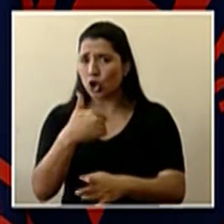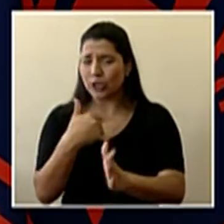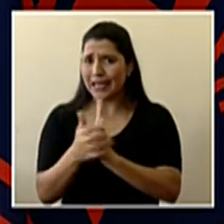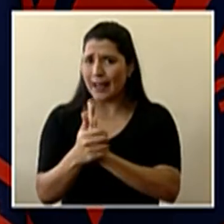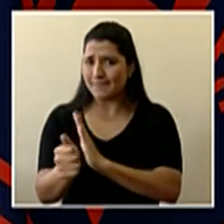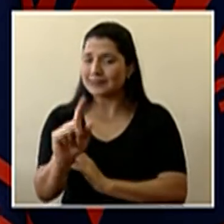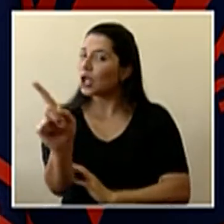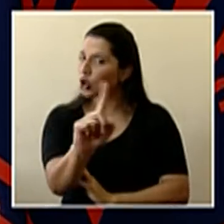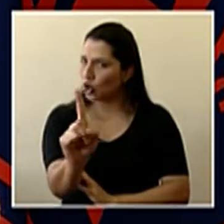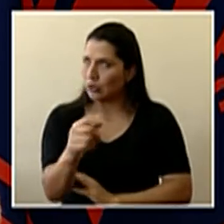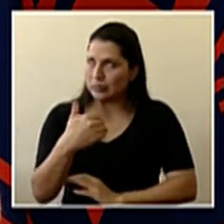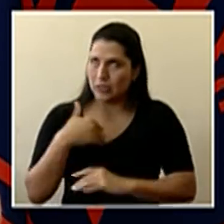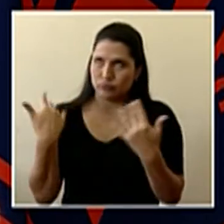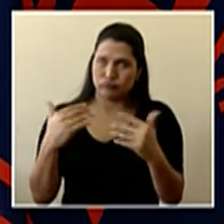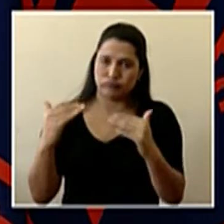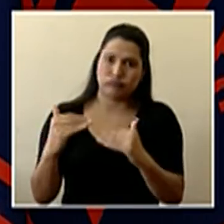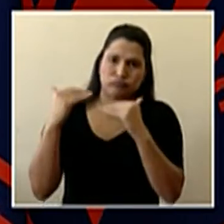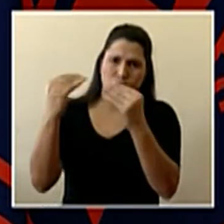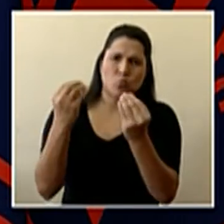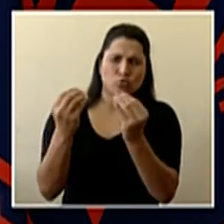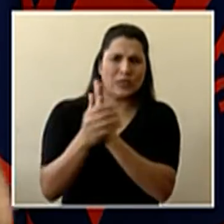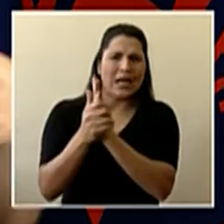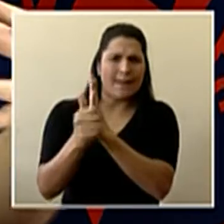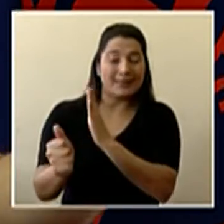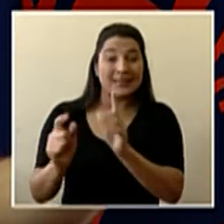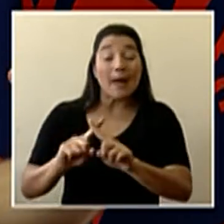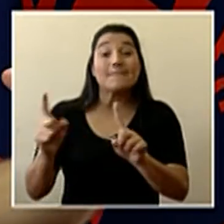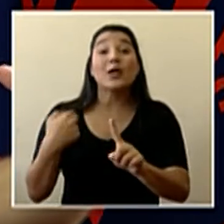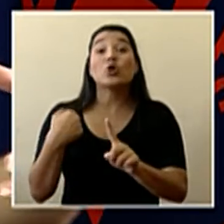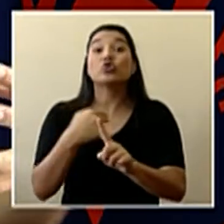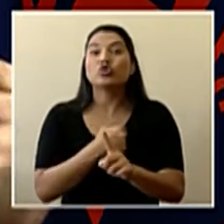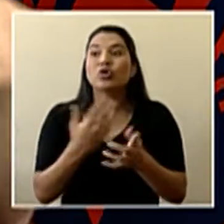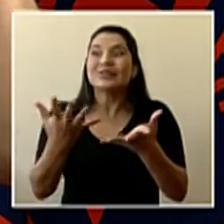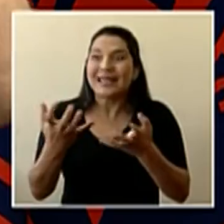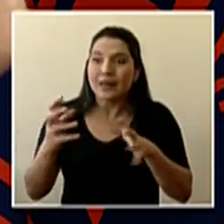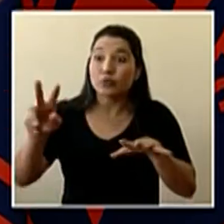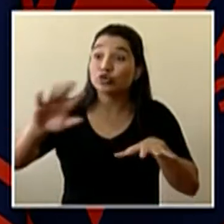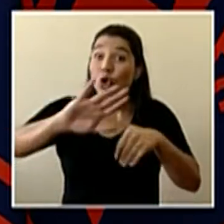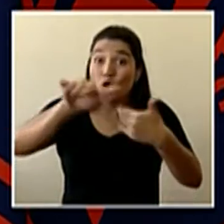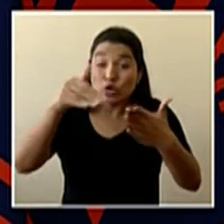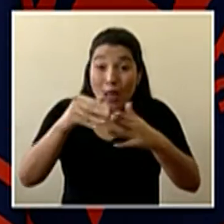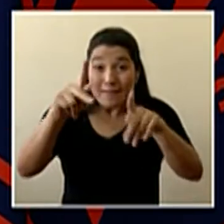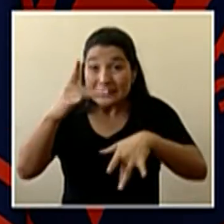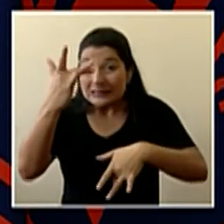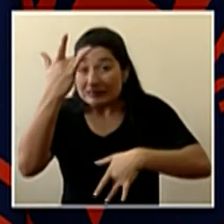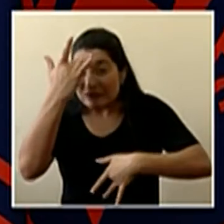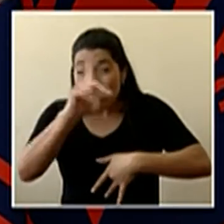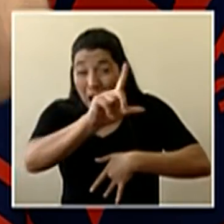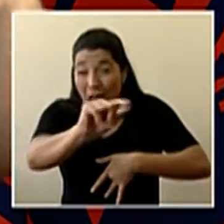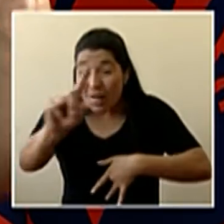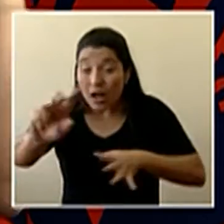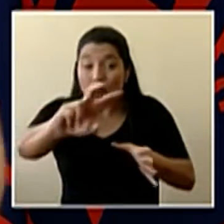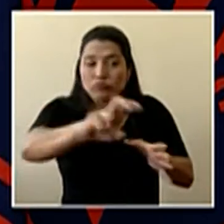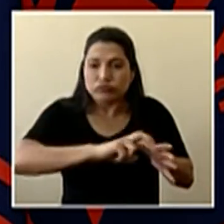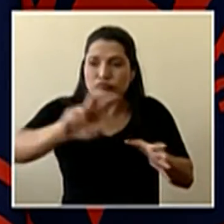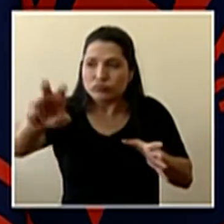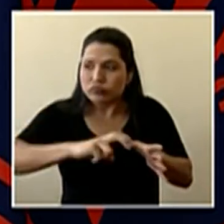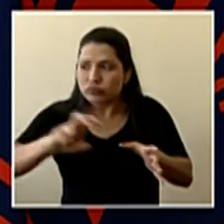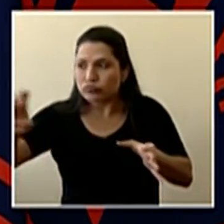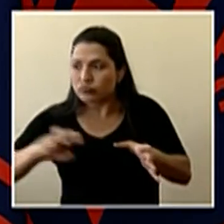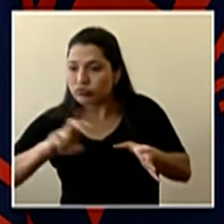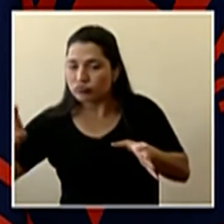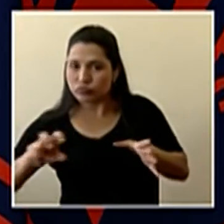por recomendación inclusive de la Organización Panamericana de la Salud estamos centralizando estos pacientes. La idea es que vamos a ir de adentro hacia afuera. Quiera